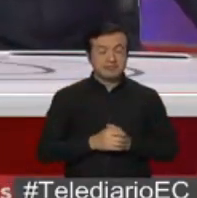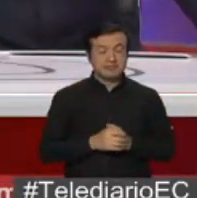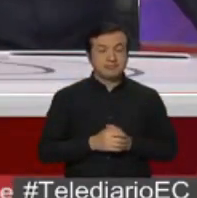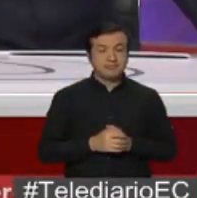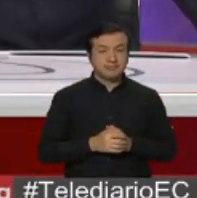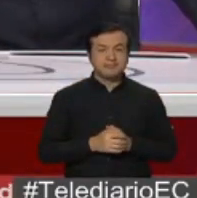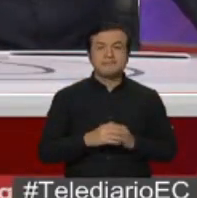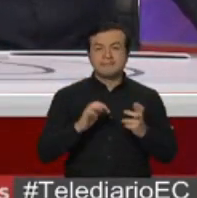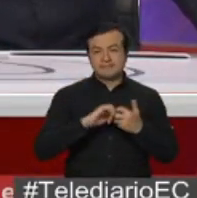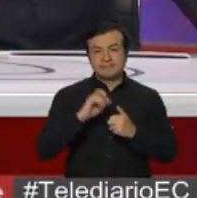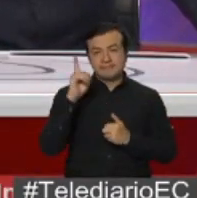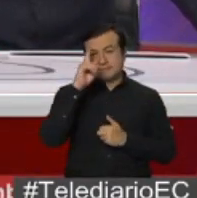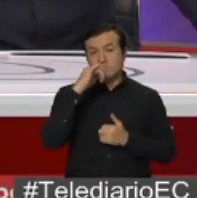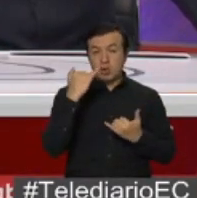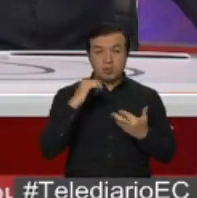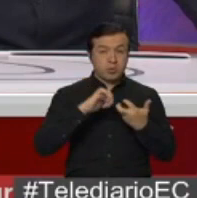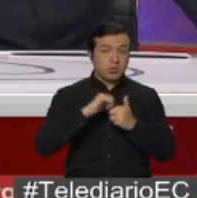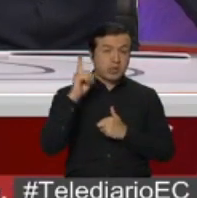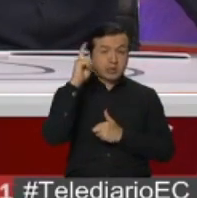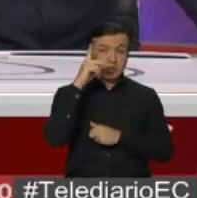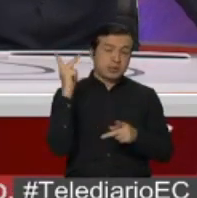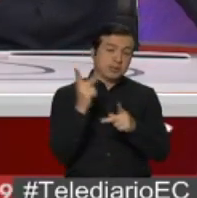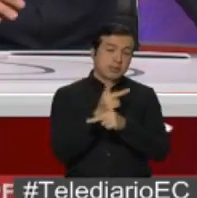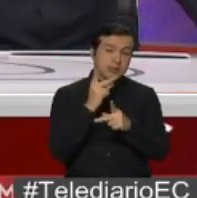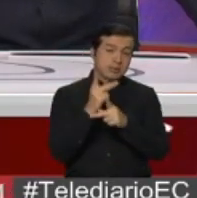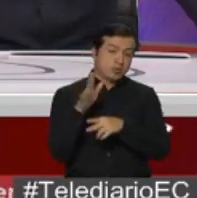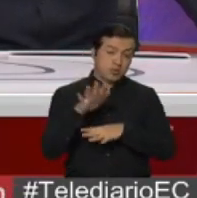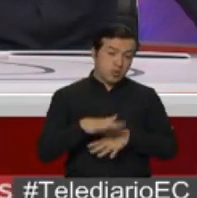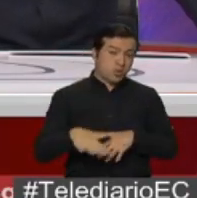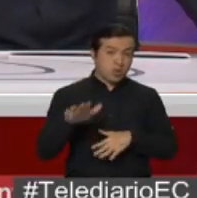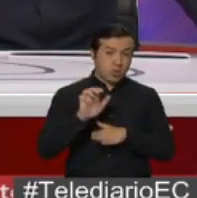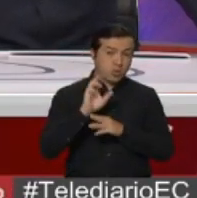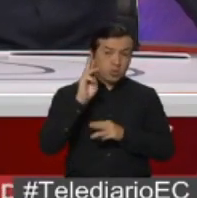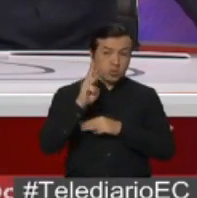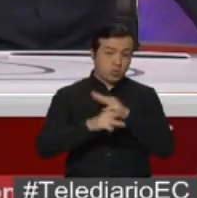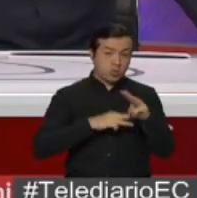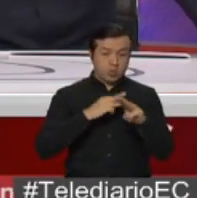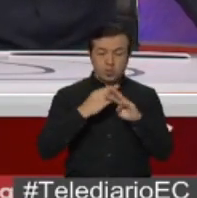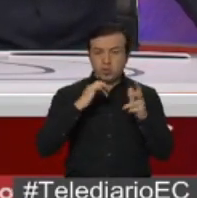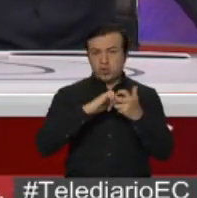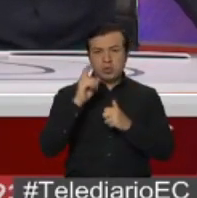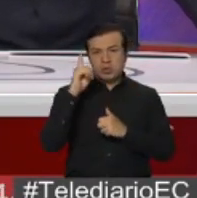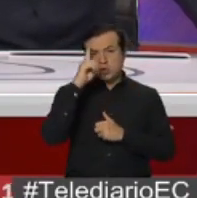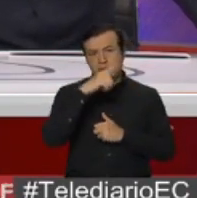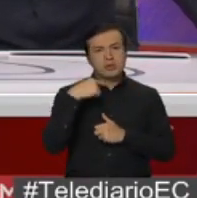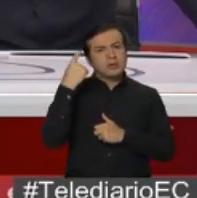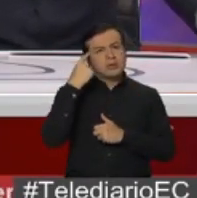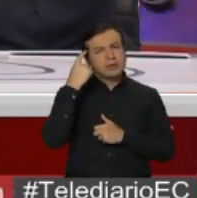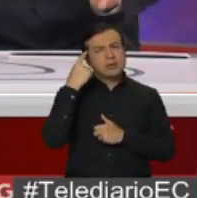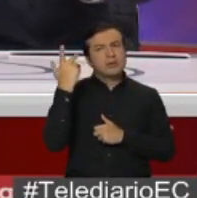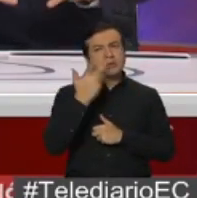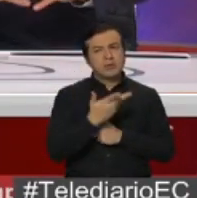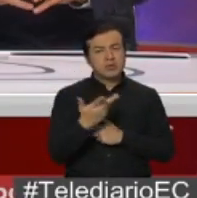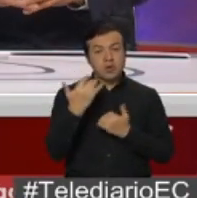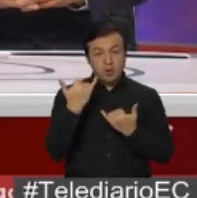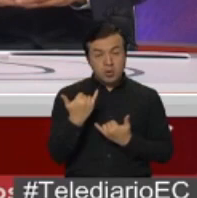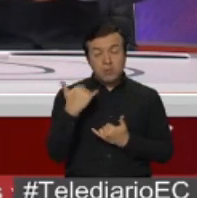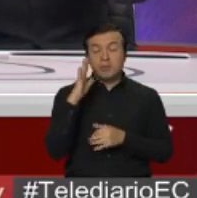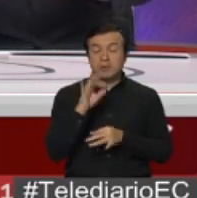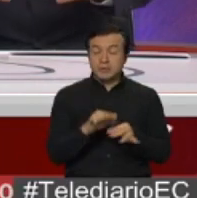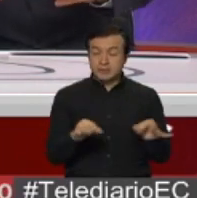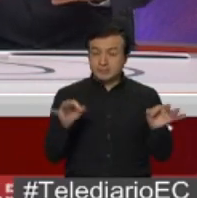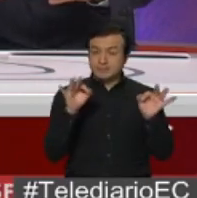situación crítica a este momento tan difícil que está viviendo ecuador y el mundo nos hace pensar también en la necesidad que ahora más que nunca